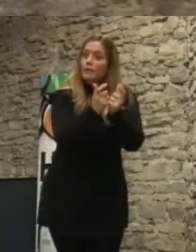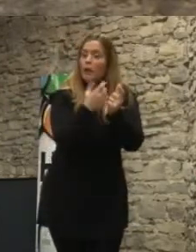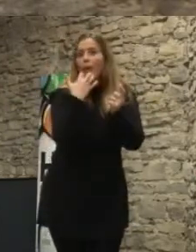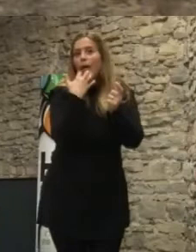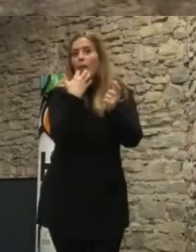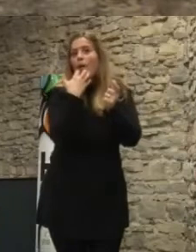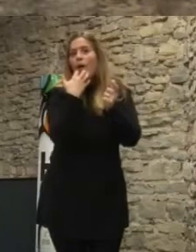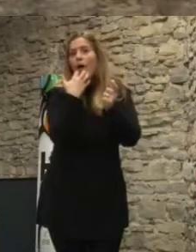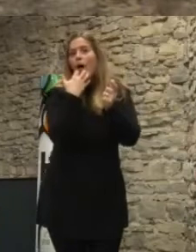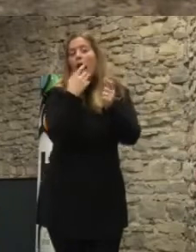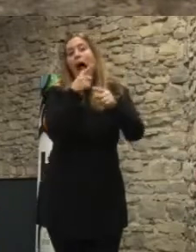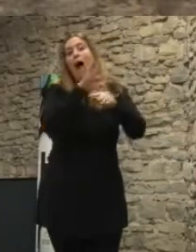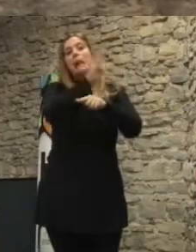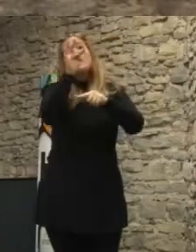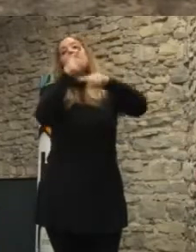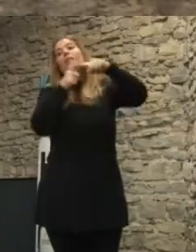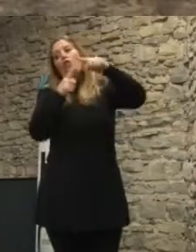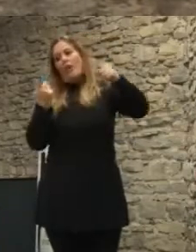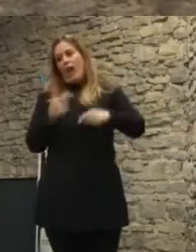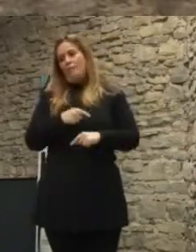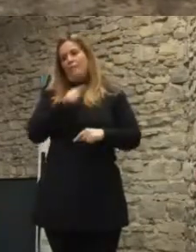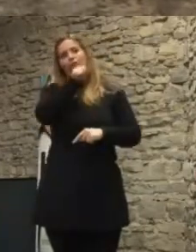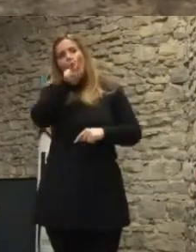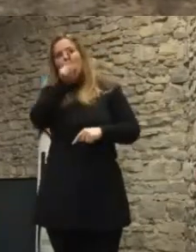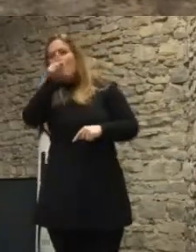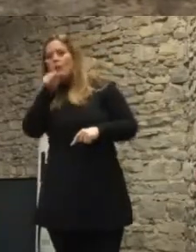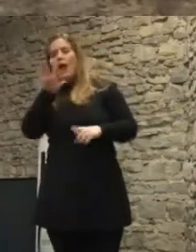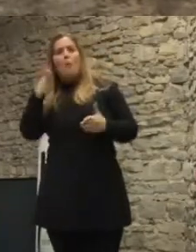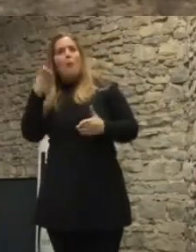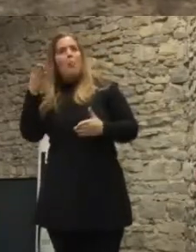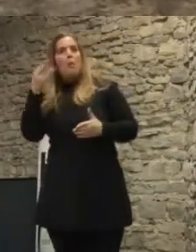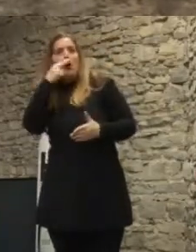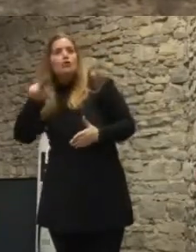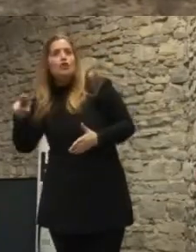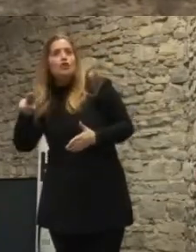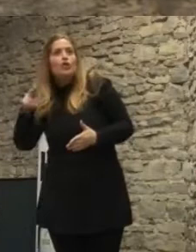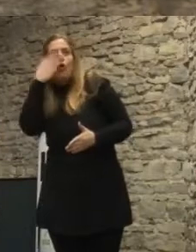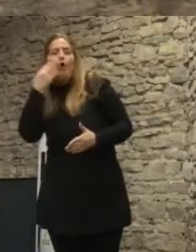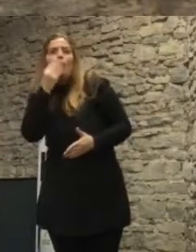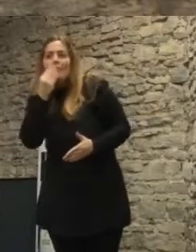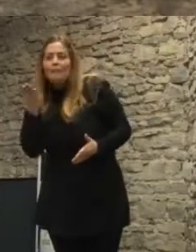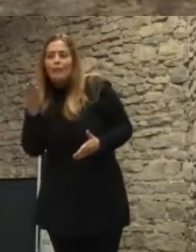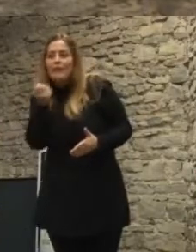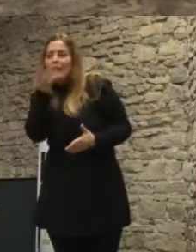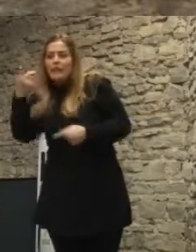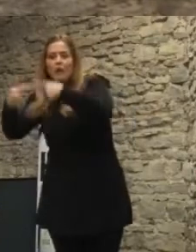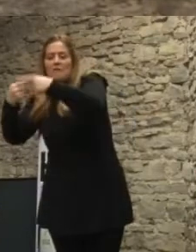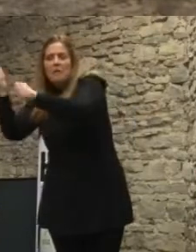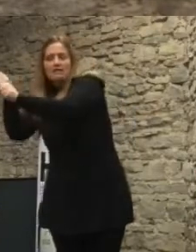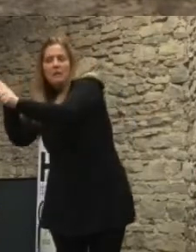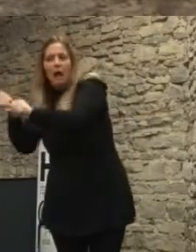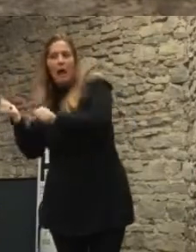mediodía, cuando el chaval está en el colegio comiendo, cuando el resto de la familia no sé qué, cuando